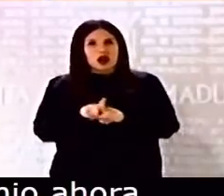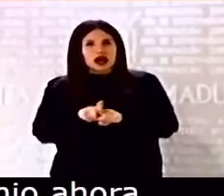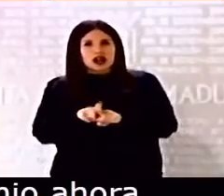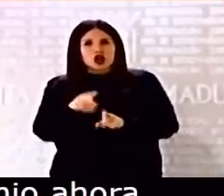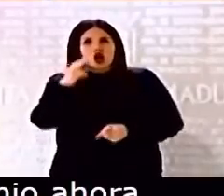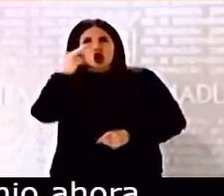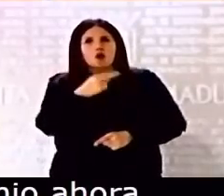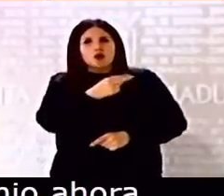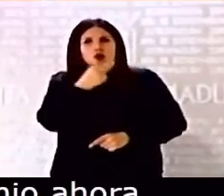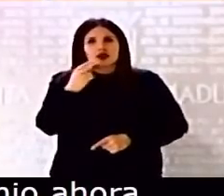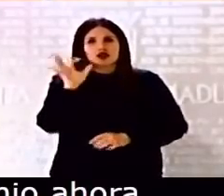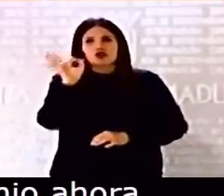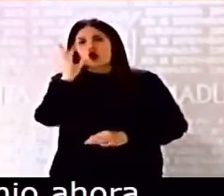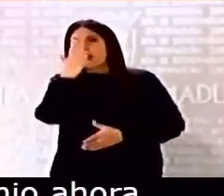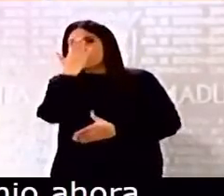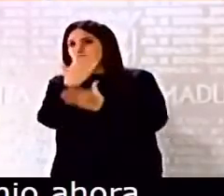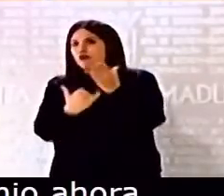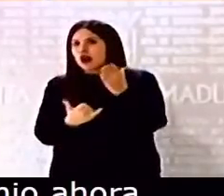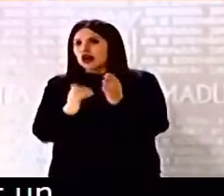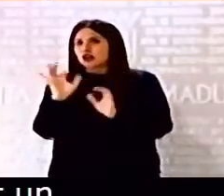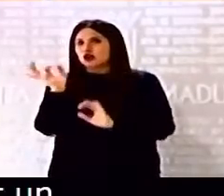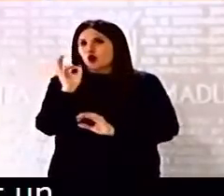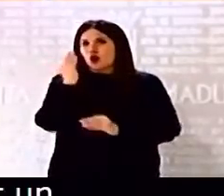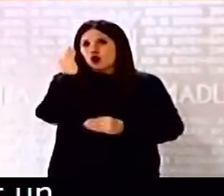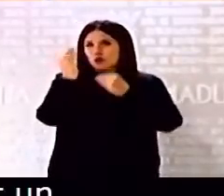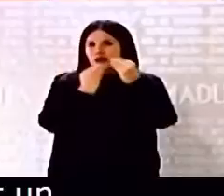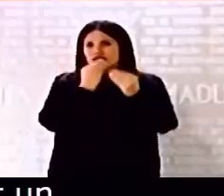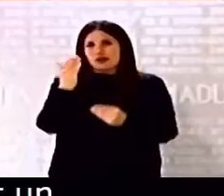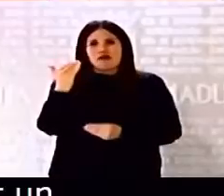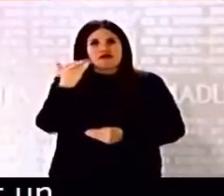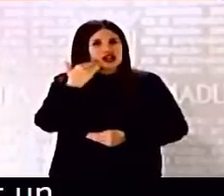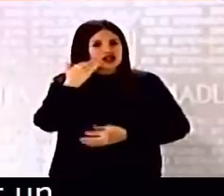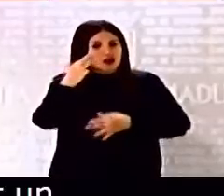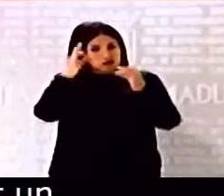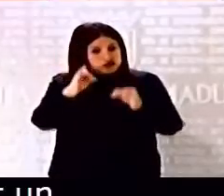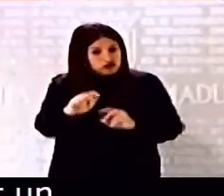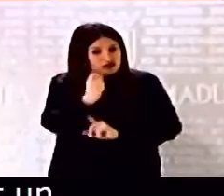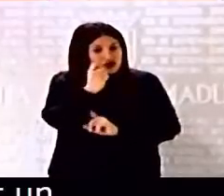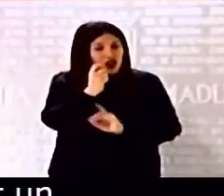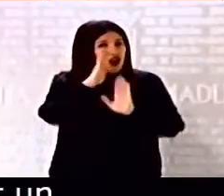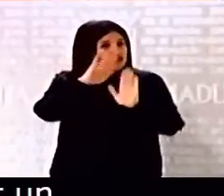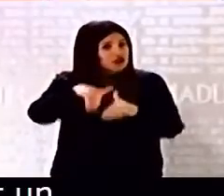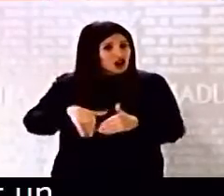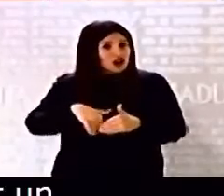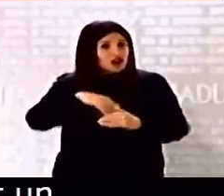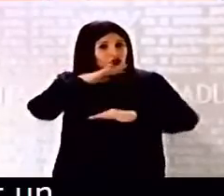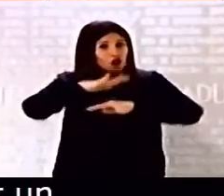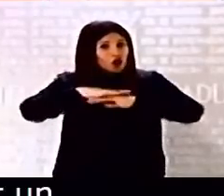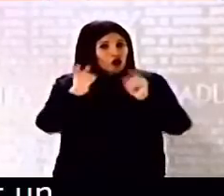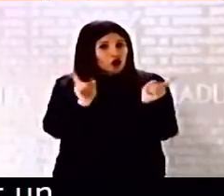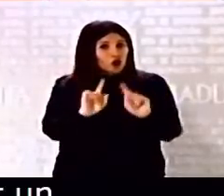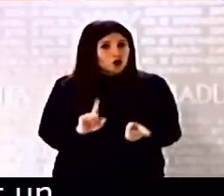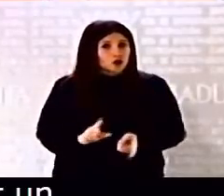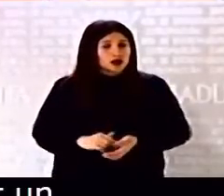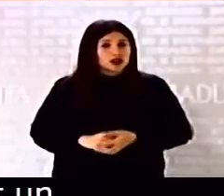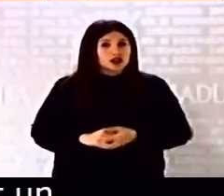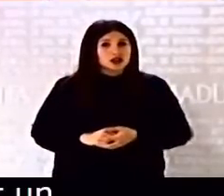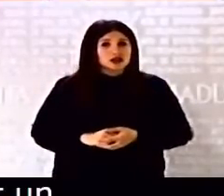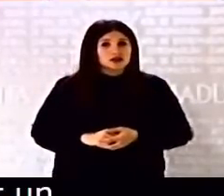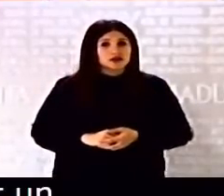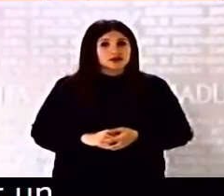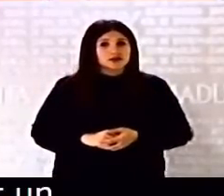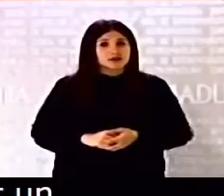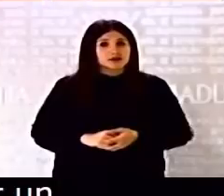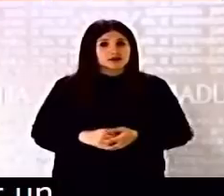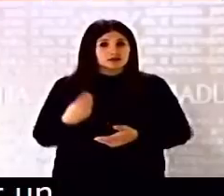ser una equivocación, comprometerse a una fecha cuando vemos que no se va a cumplir un plazo que ya estaba comprometido hace unas semanas,